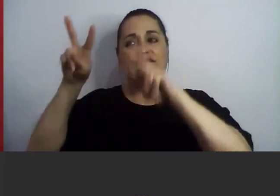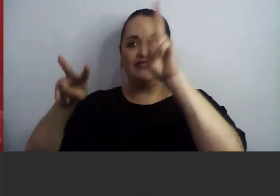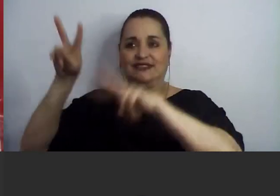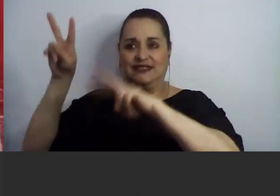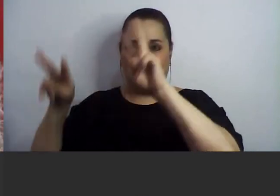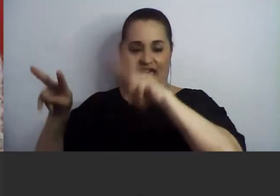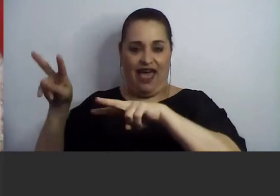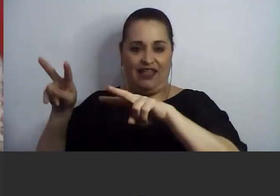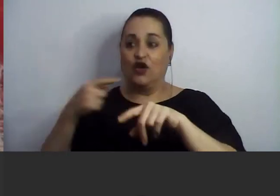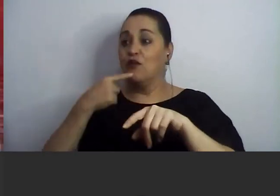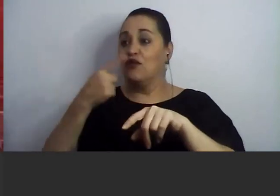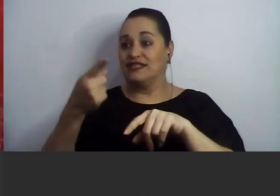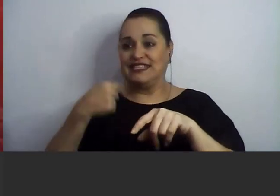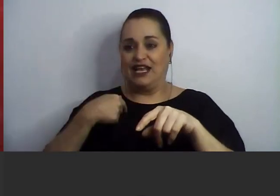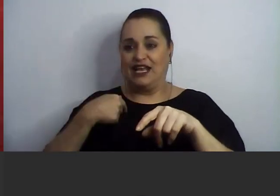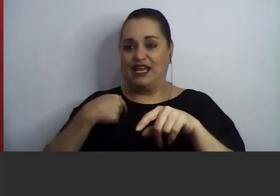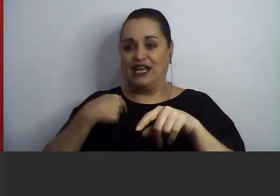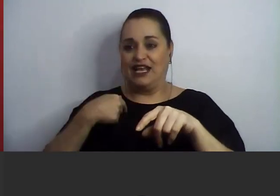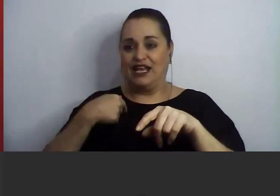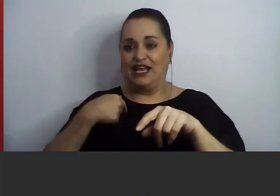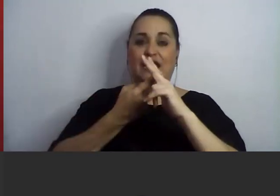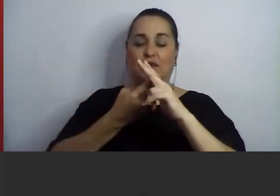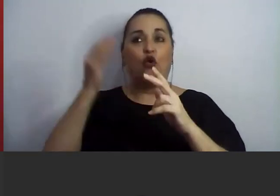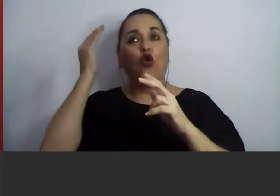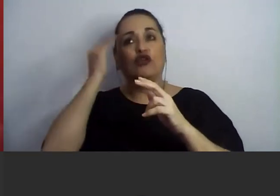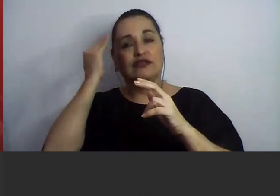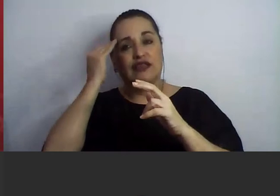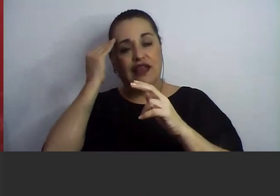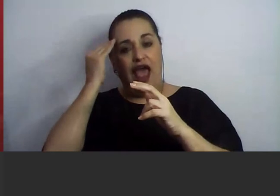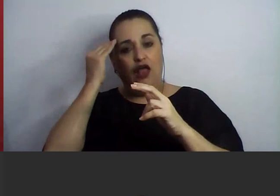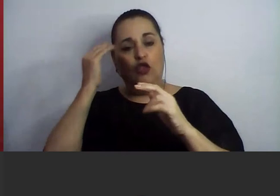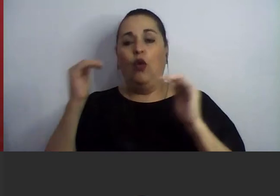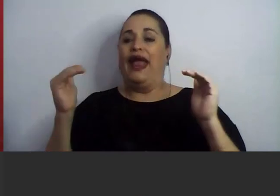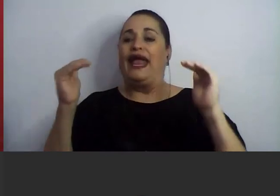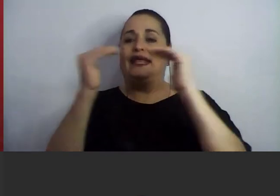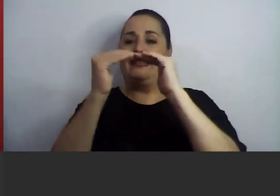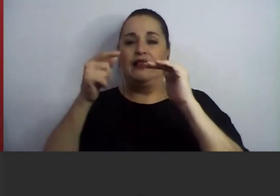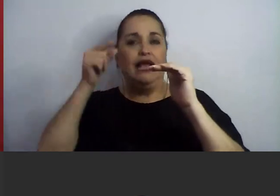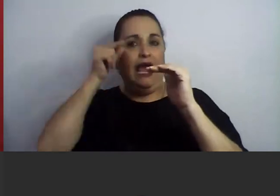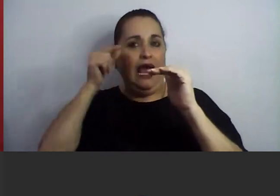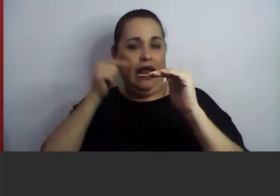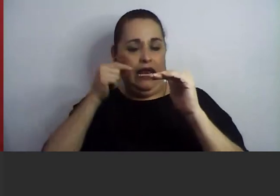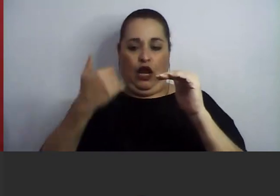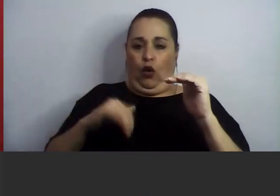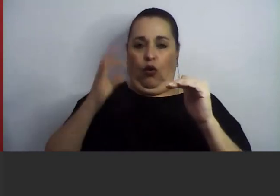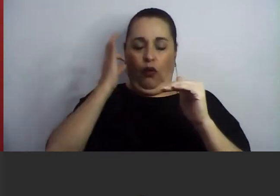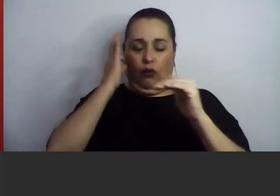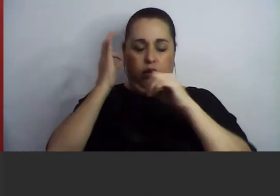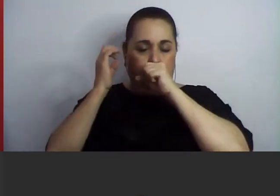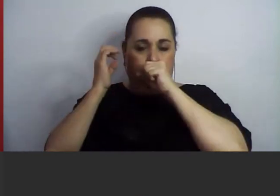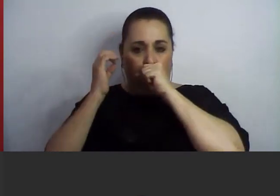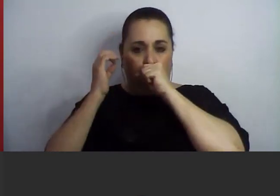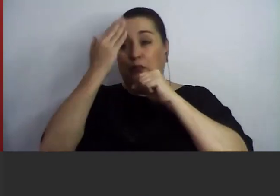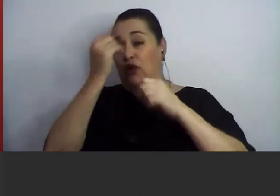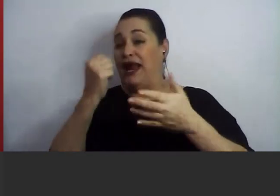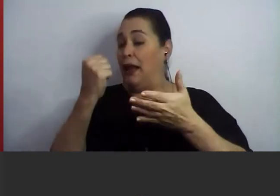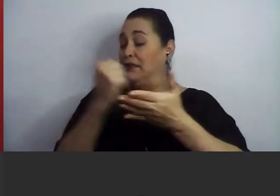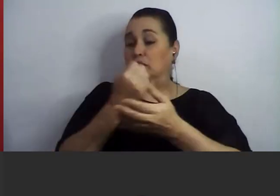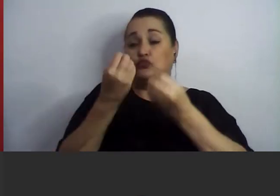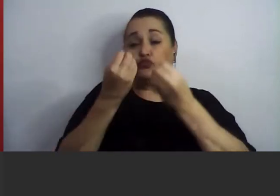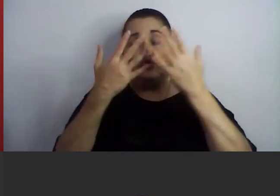decía yo al principio y considerando la equidad de género porque lamentablemente en muchos de estos